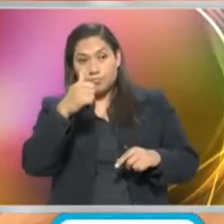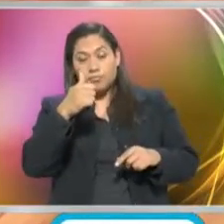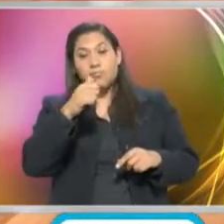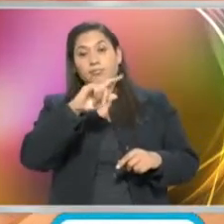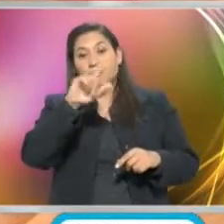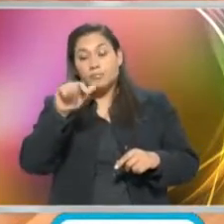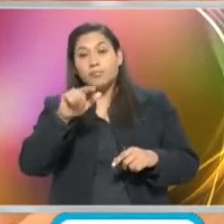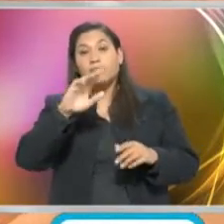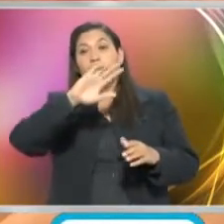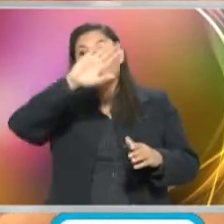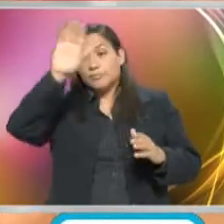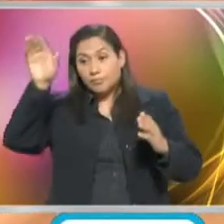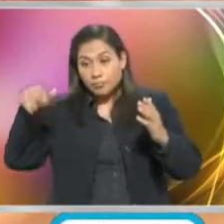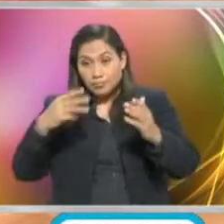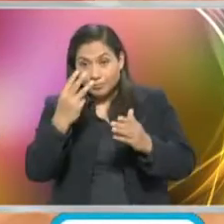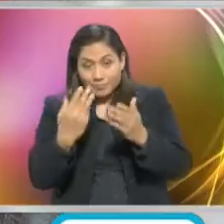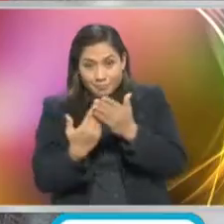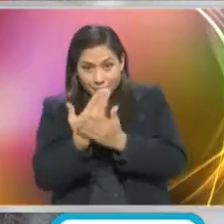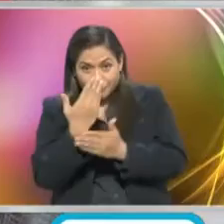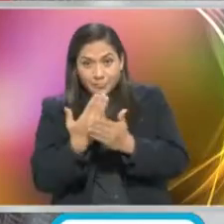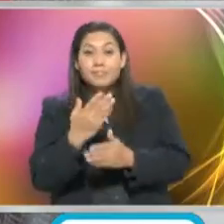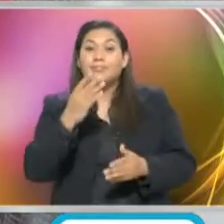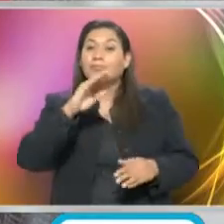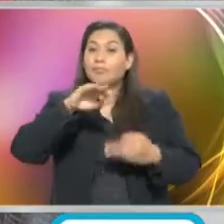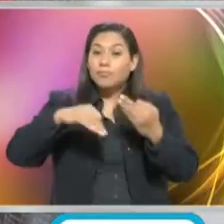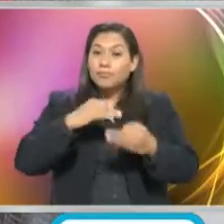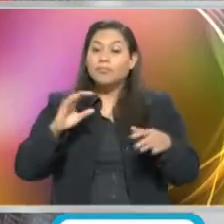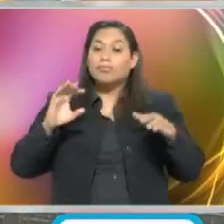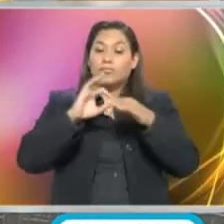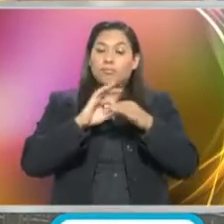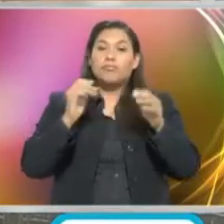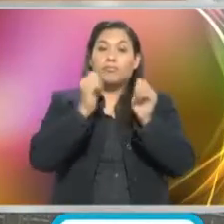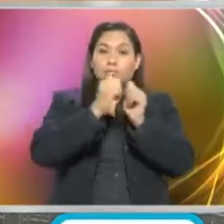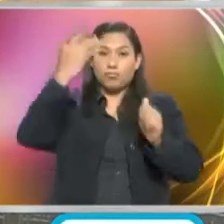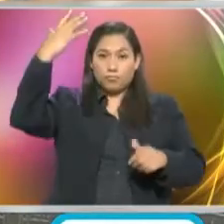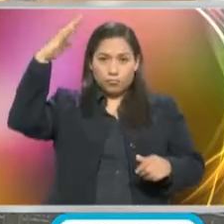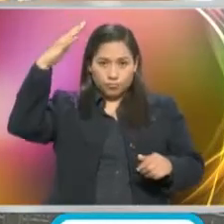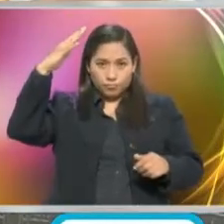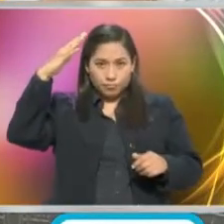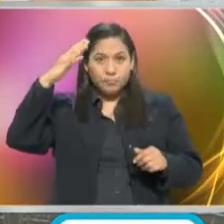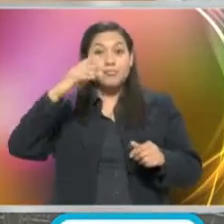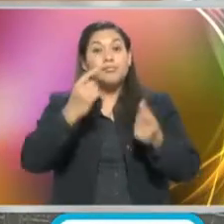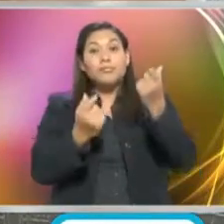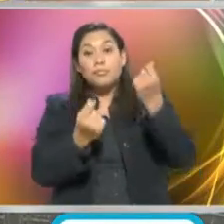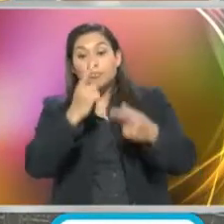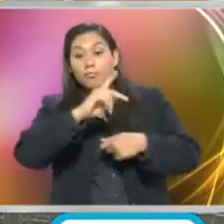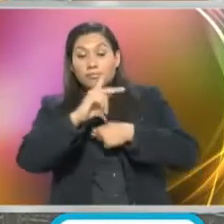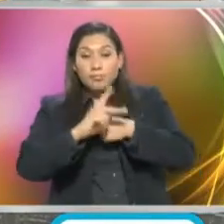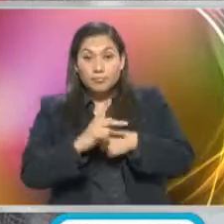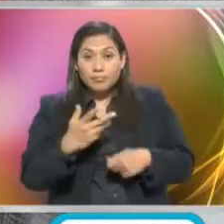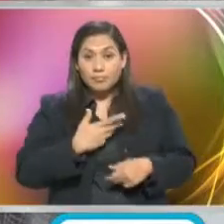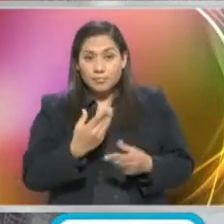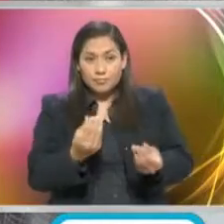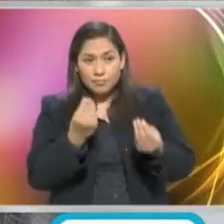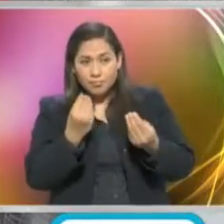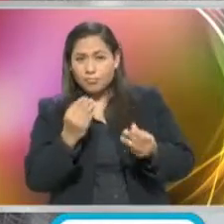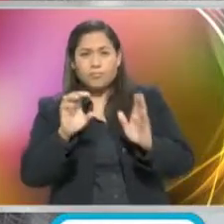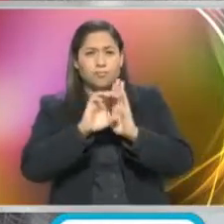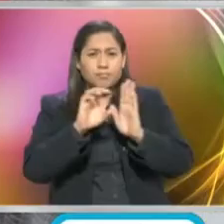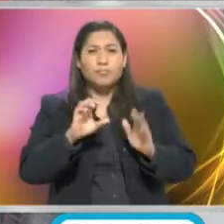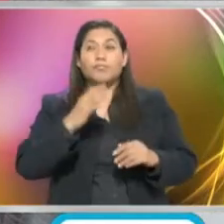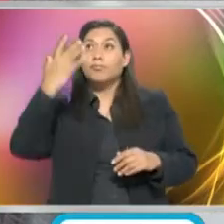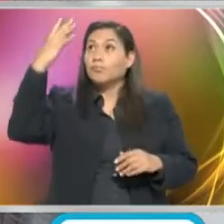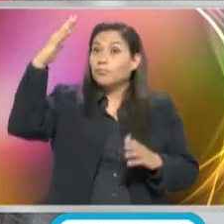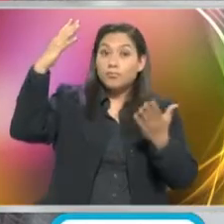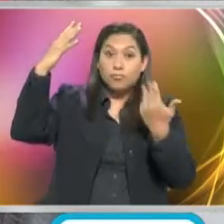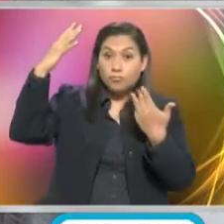3 de la mañana. Sí. Todo tiene que ver con la luz solar. Por eso es Ah, súper importante mira. Y en los países que tienen mucho, por ejemplo, no hay